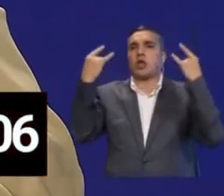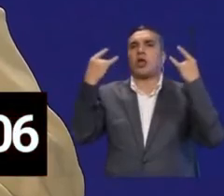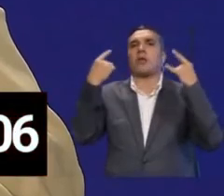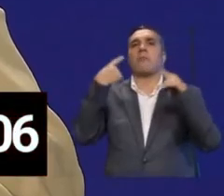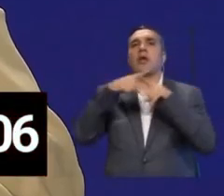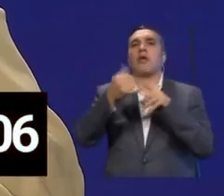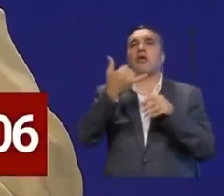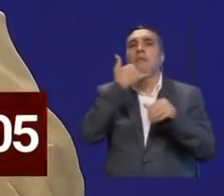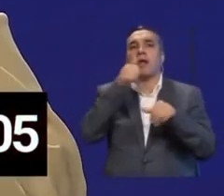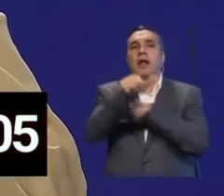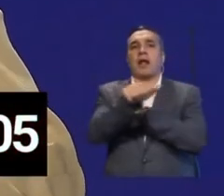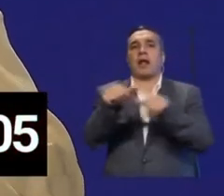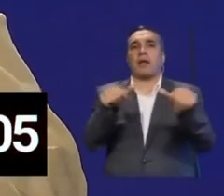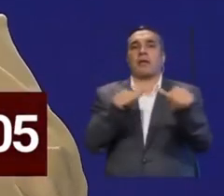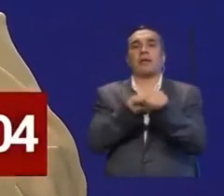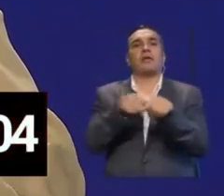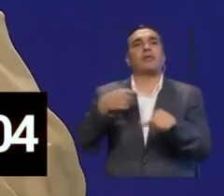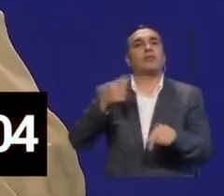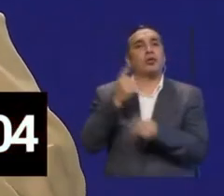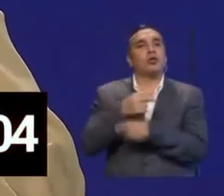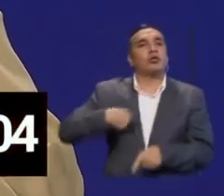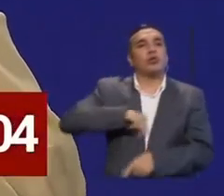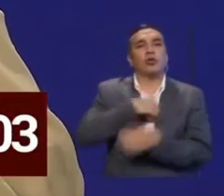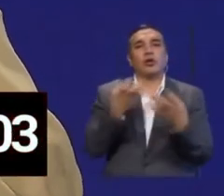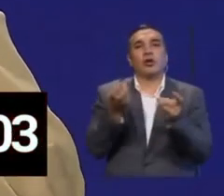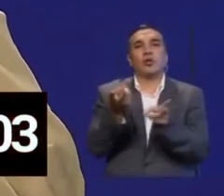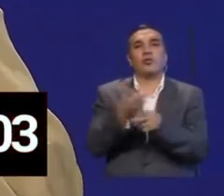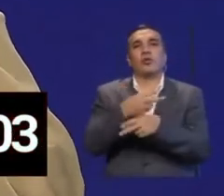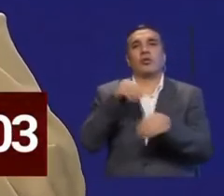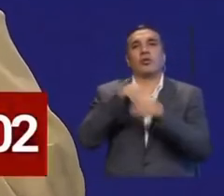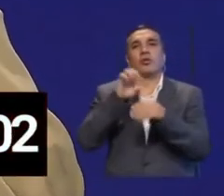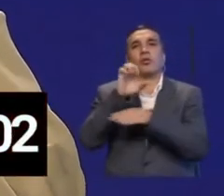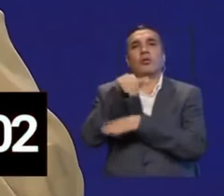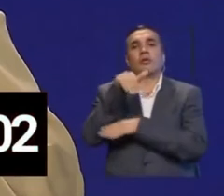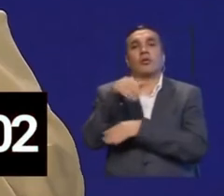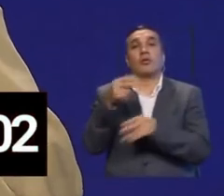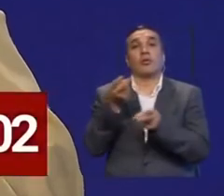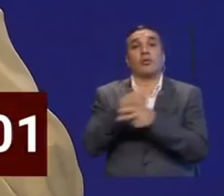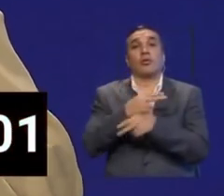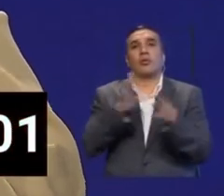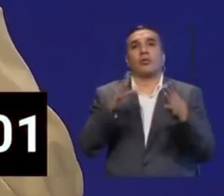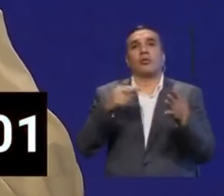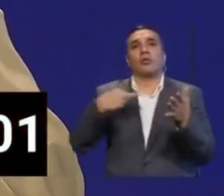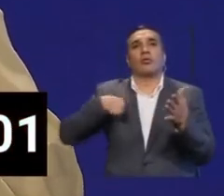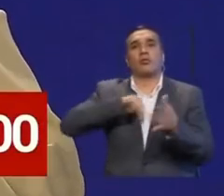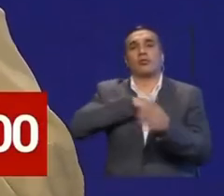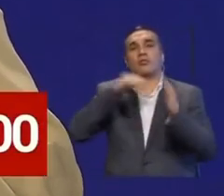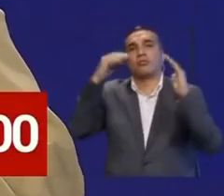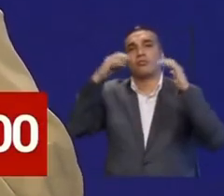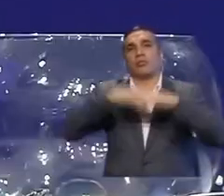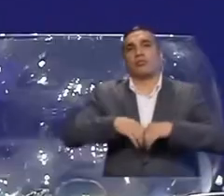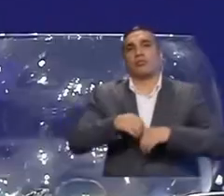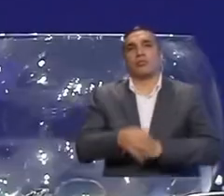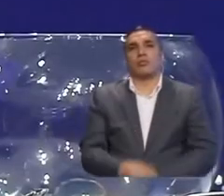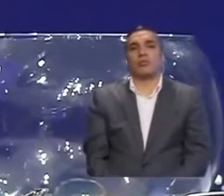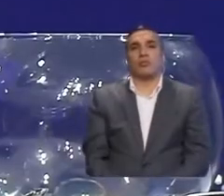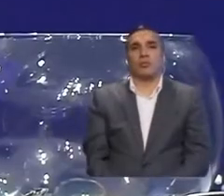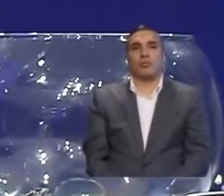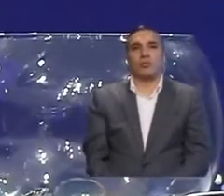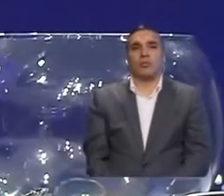y queremos hacer la mayor producción en este país. Si no producimos, vamos a morir. Y eso es para